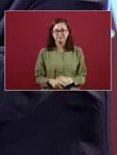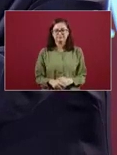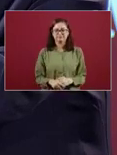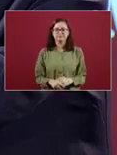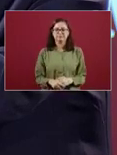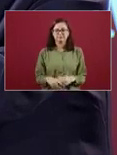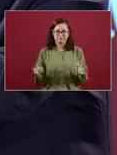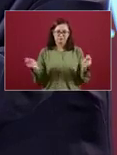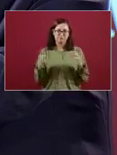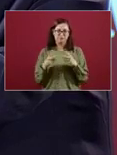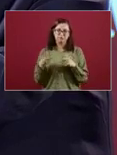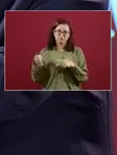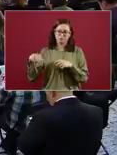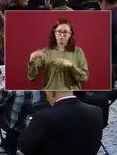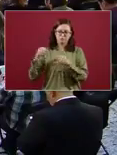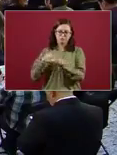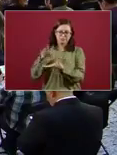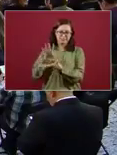Nos vamos a reunir.